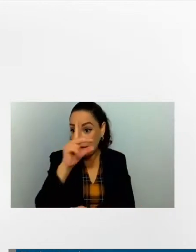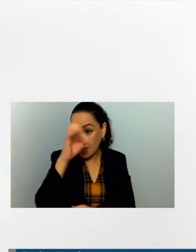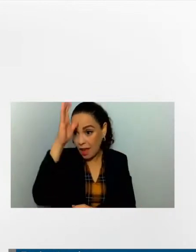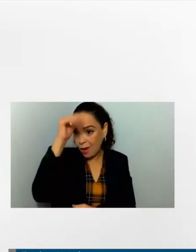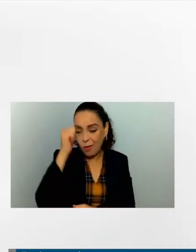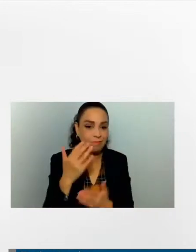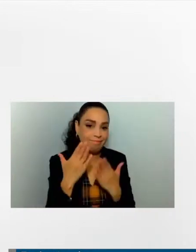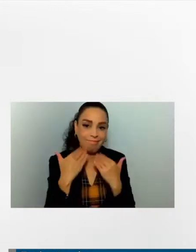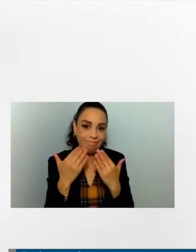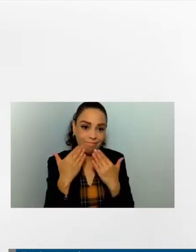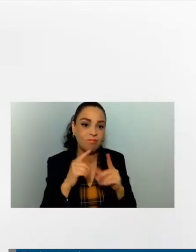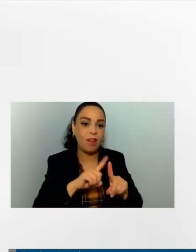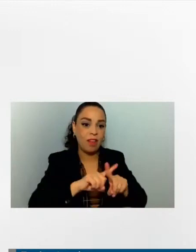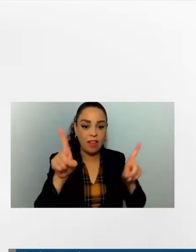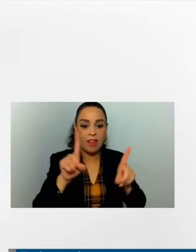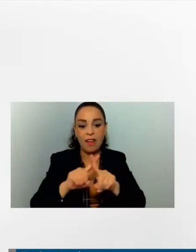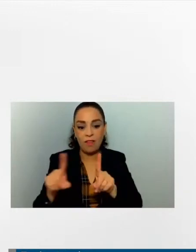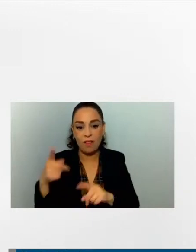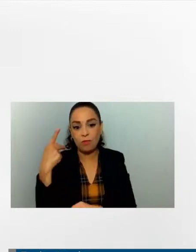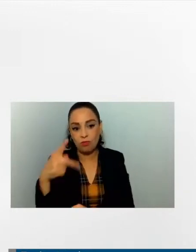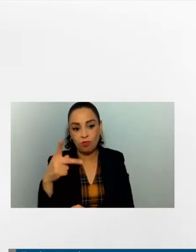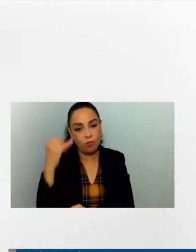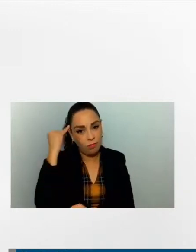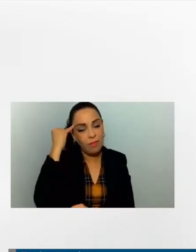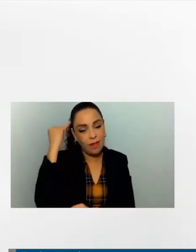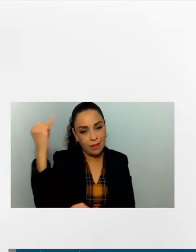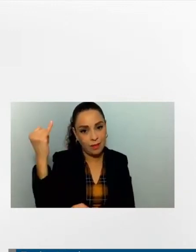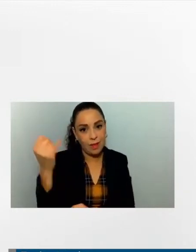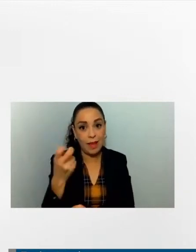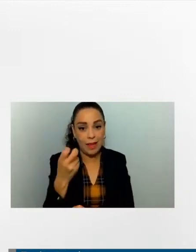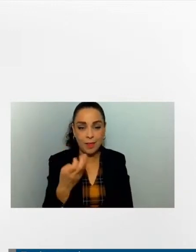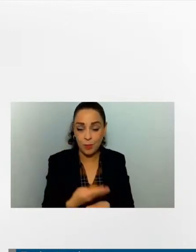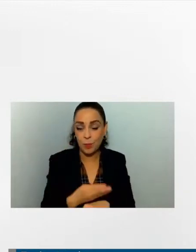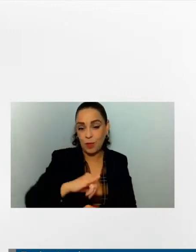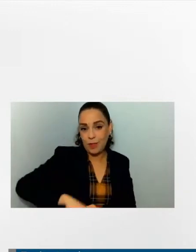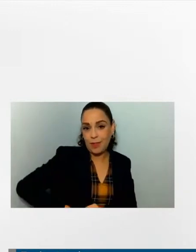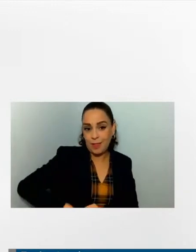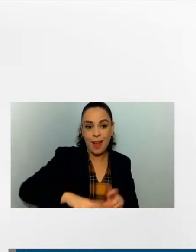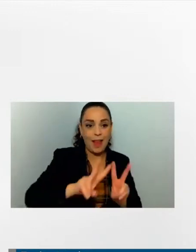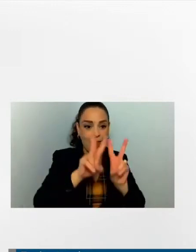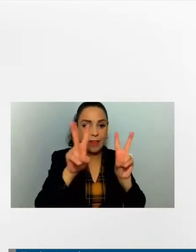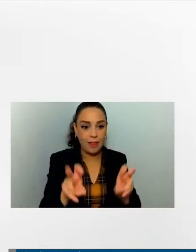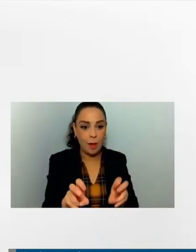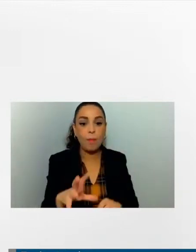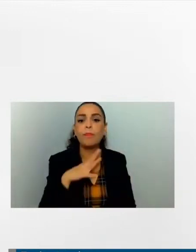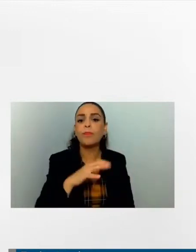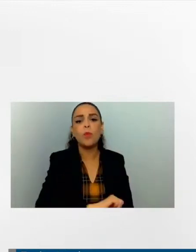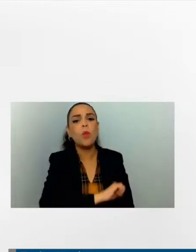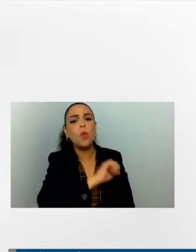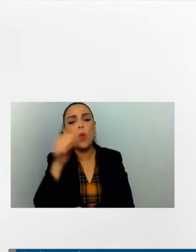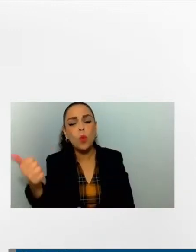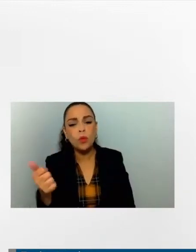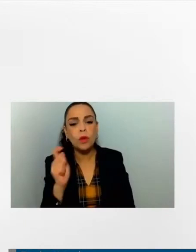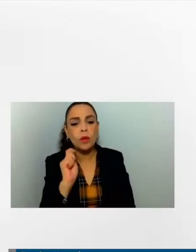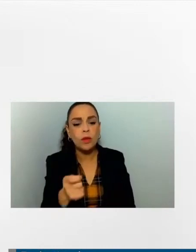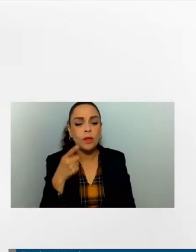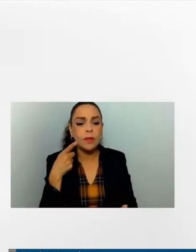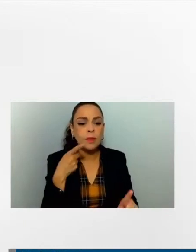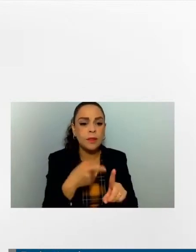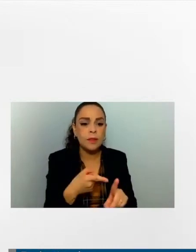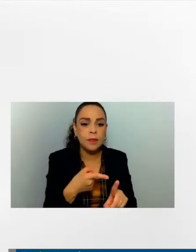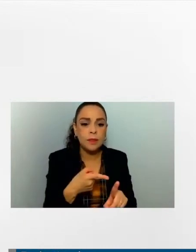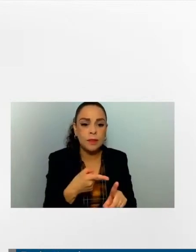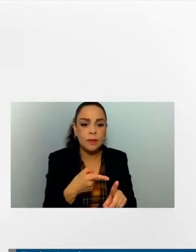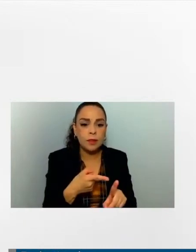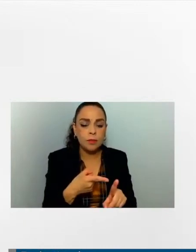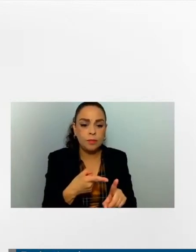parecen muy interesantes, ¿no? Luego hay otros escenarios de litigio sobre qué pasa cuando